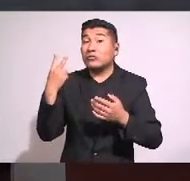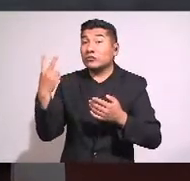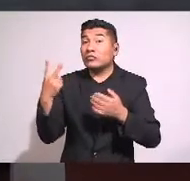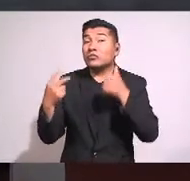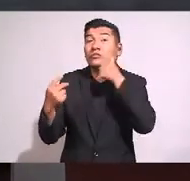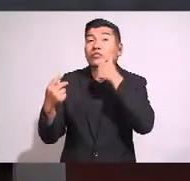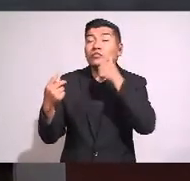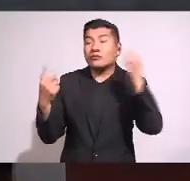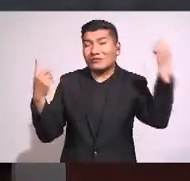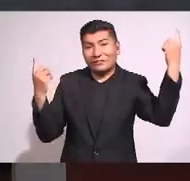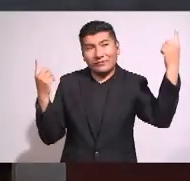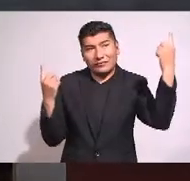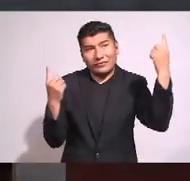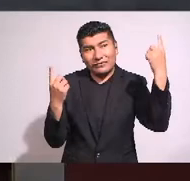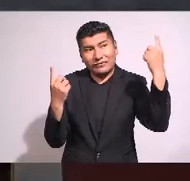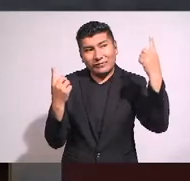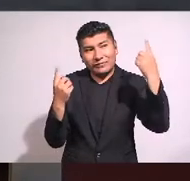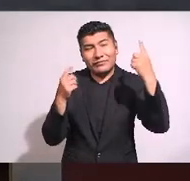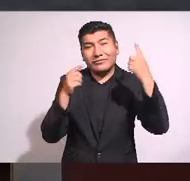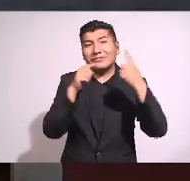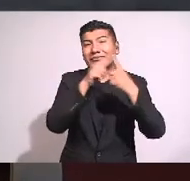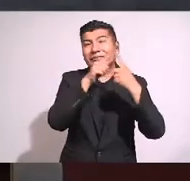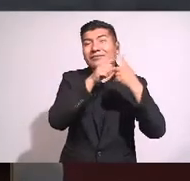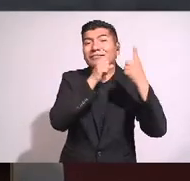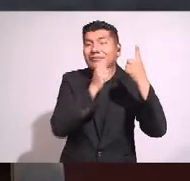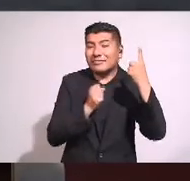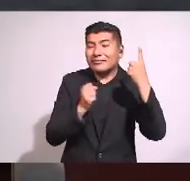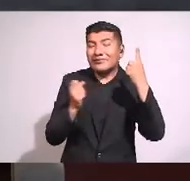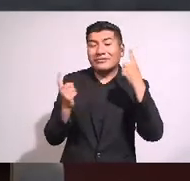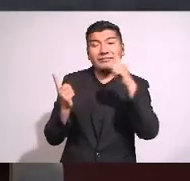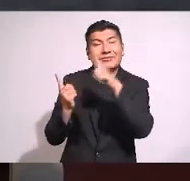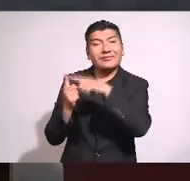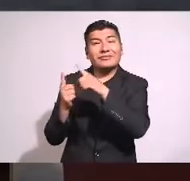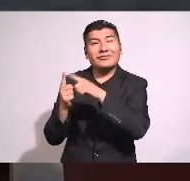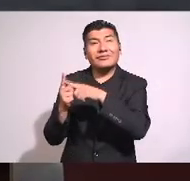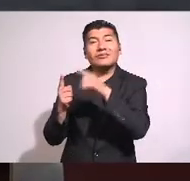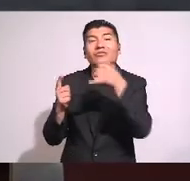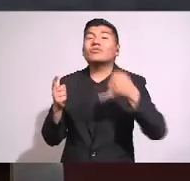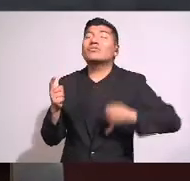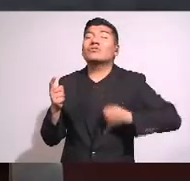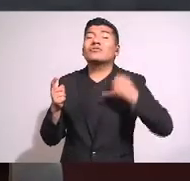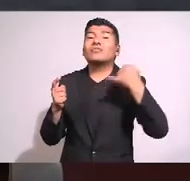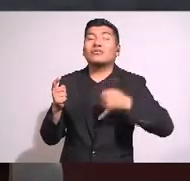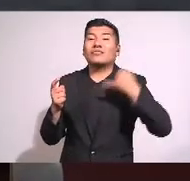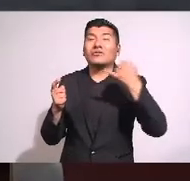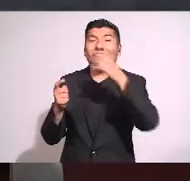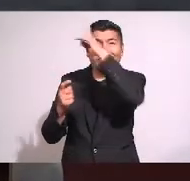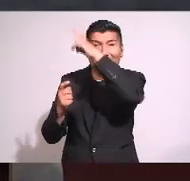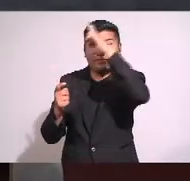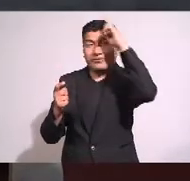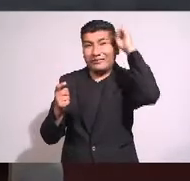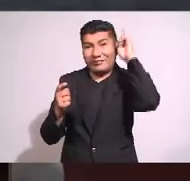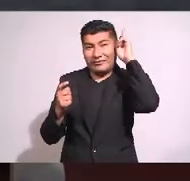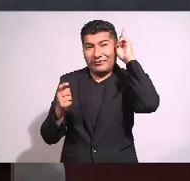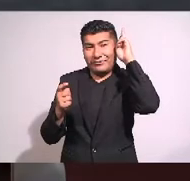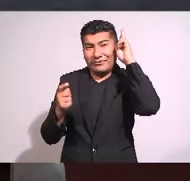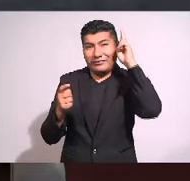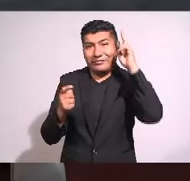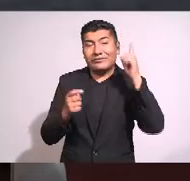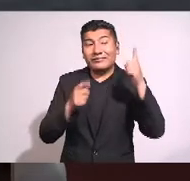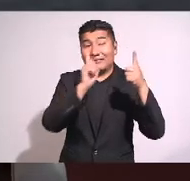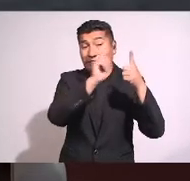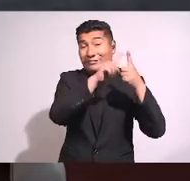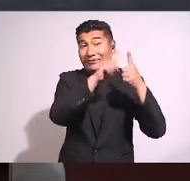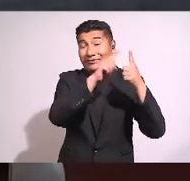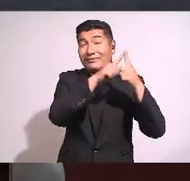mujeres, una anciana y la otra una joven virgen. La anciana tiene